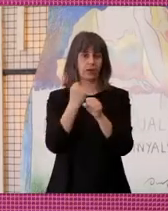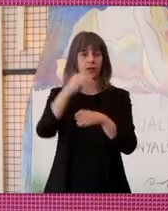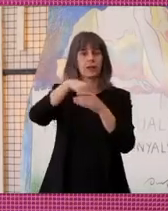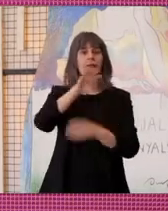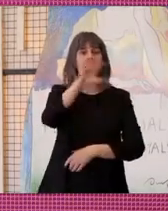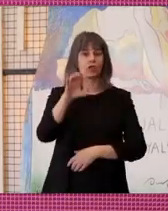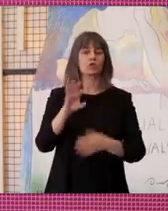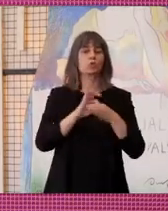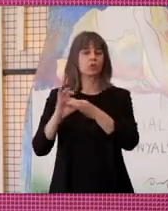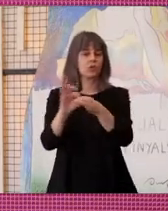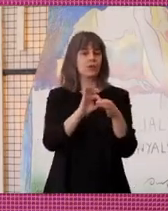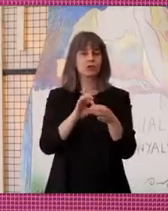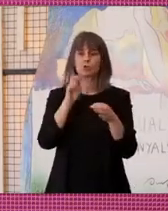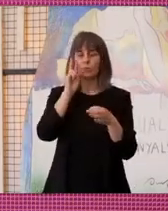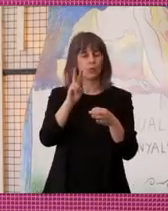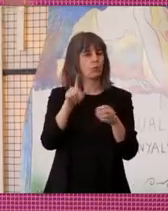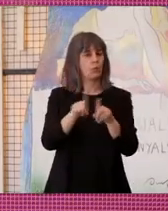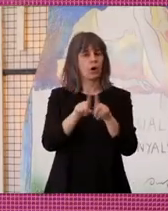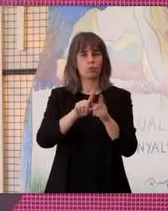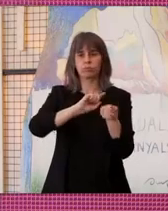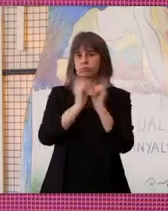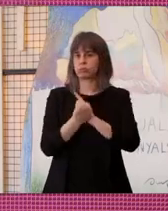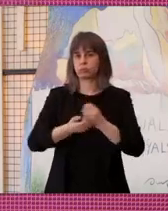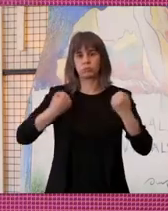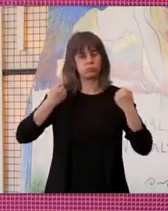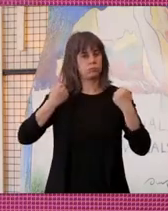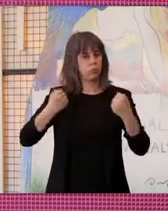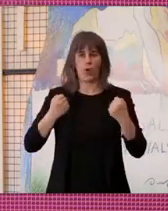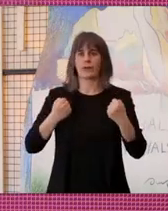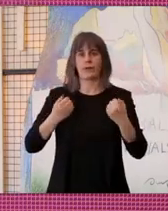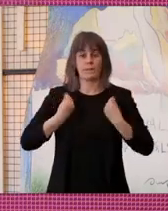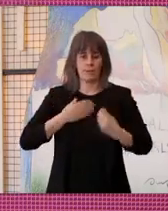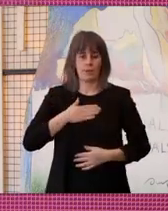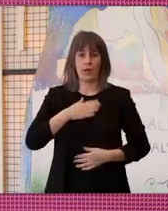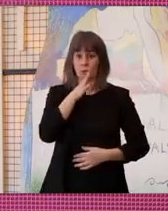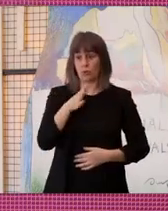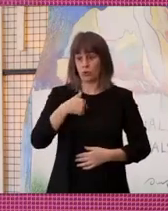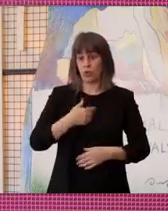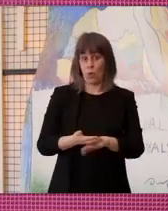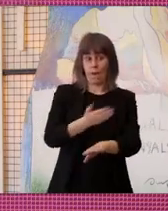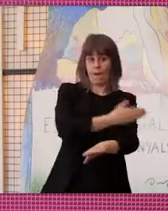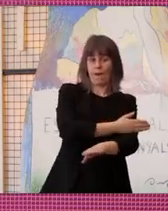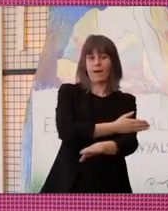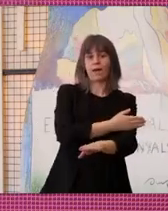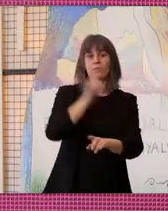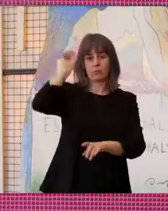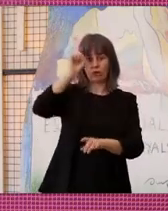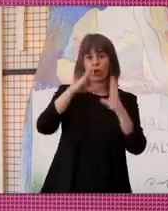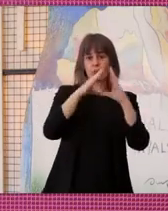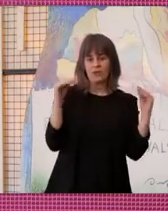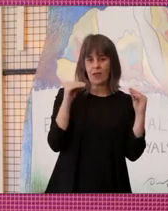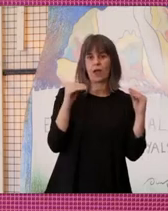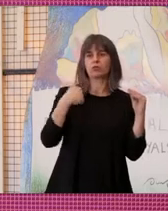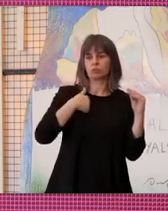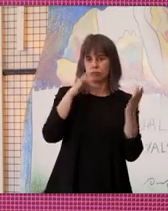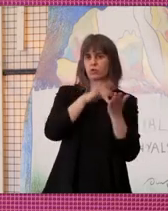para mí fue un cambio fundamental en mi en mi vida y en mi actividad porque yo era profesora Universitaria había estado unos años